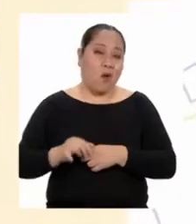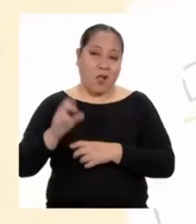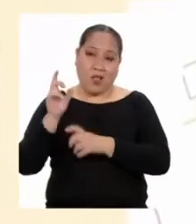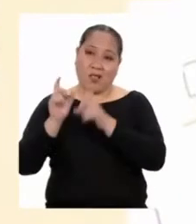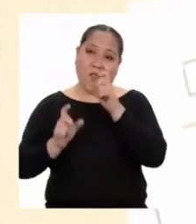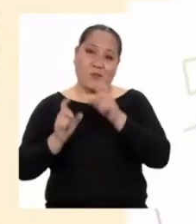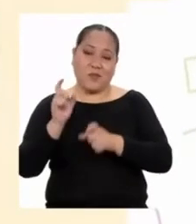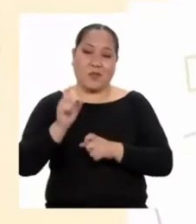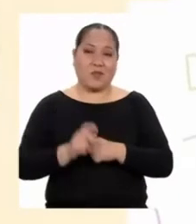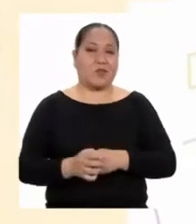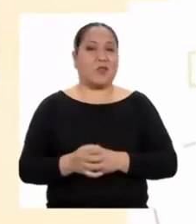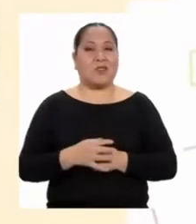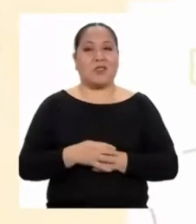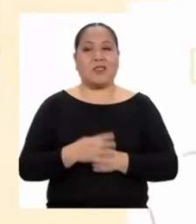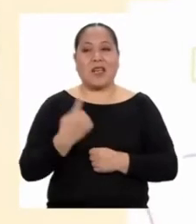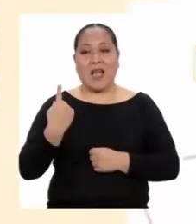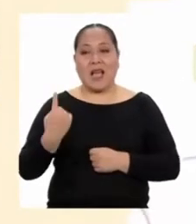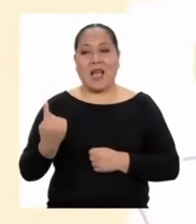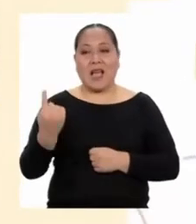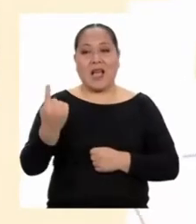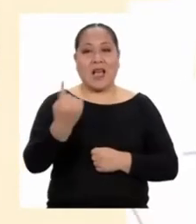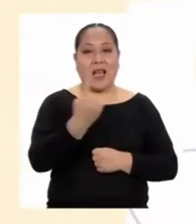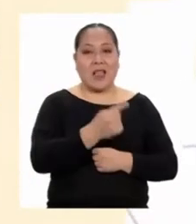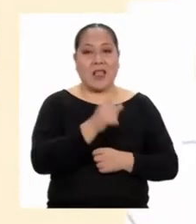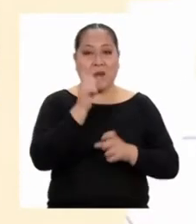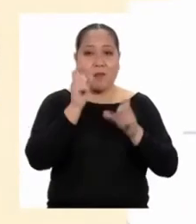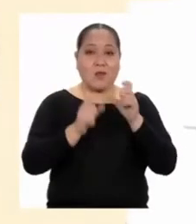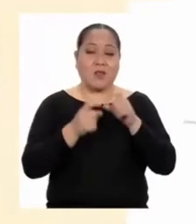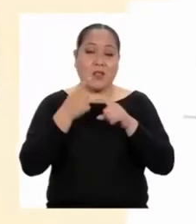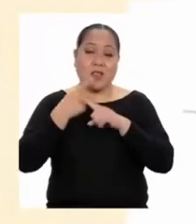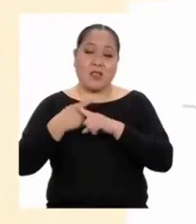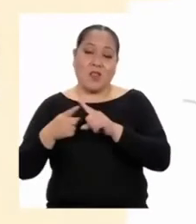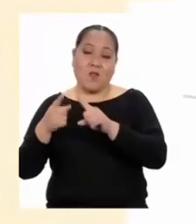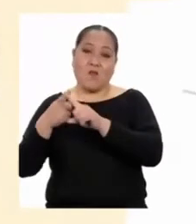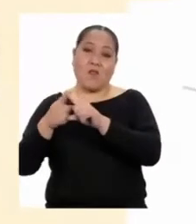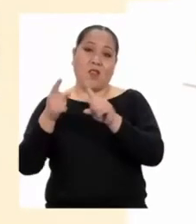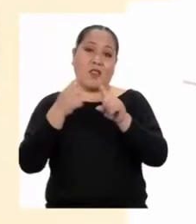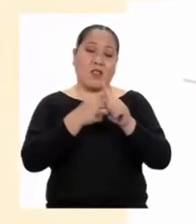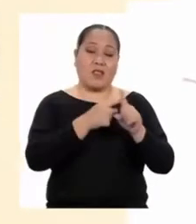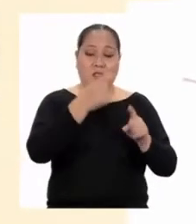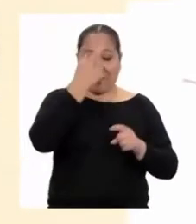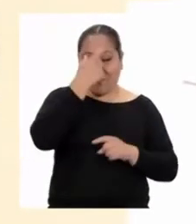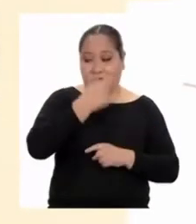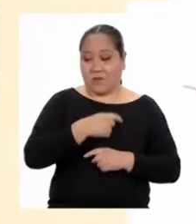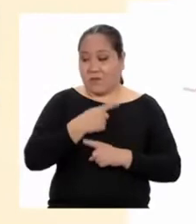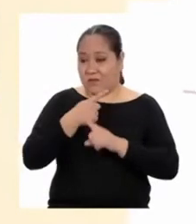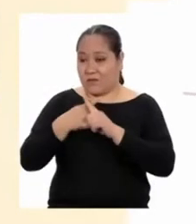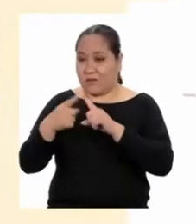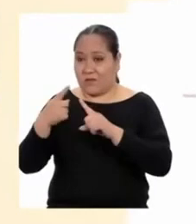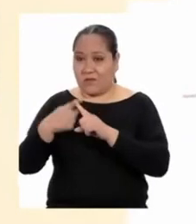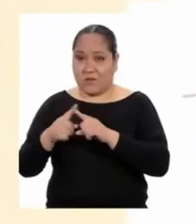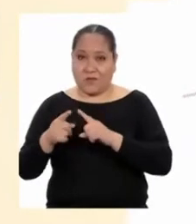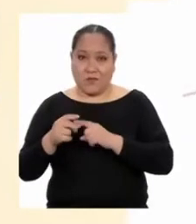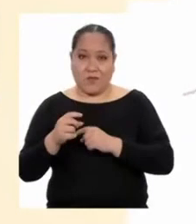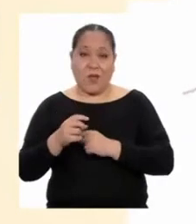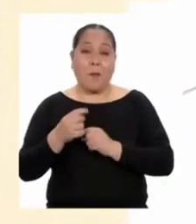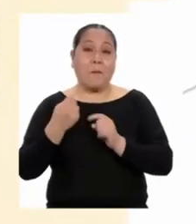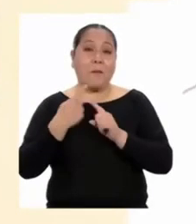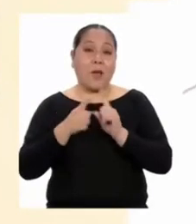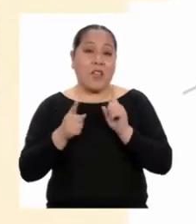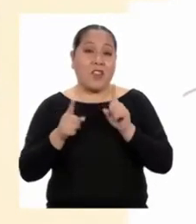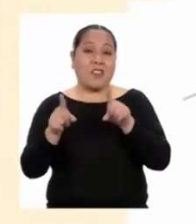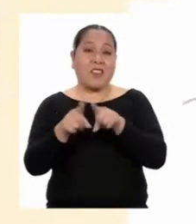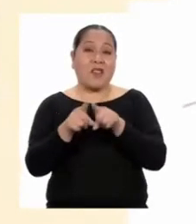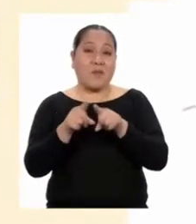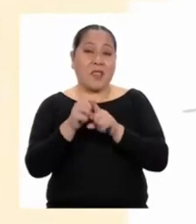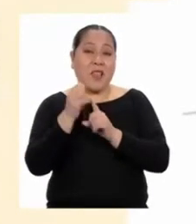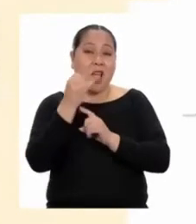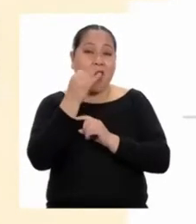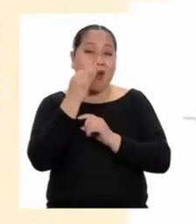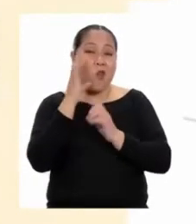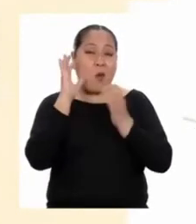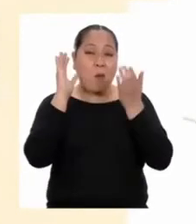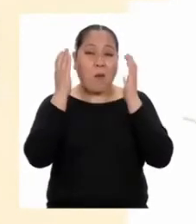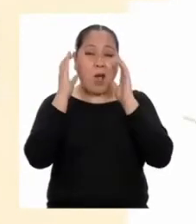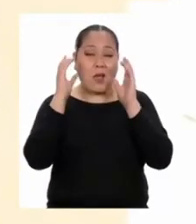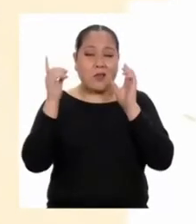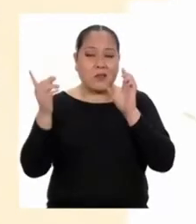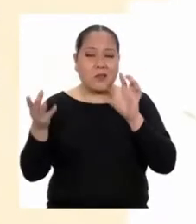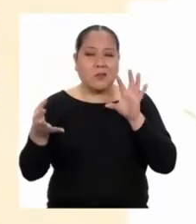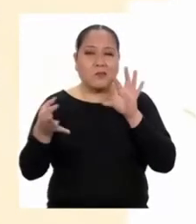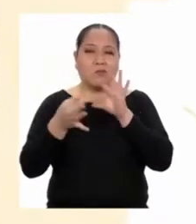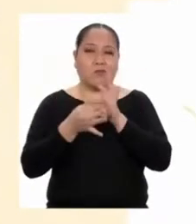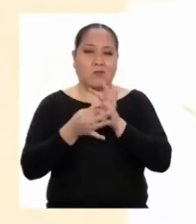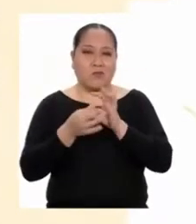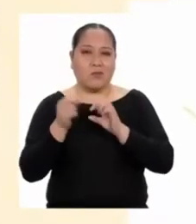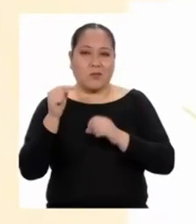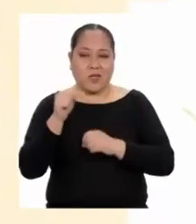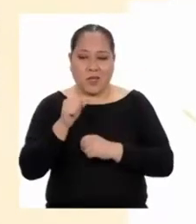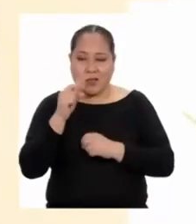personas. Cada persona es diferente a otra en algunos aspectos y al mismo tiempo es semejante en otros. Y el